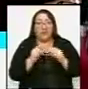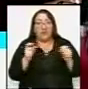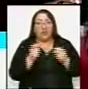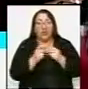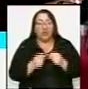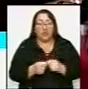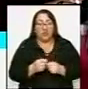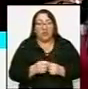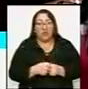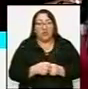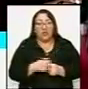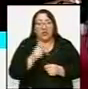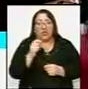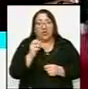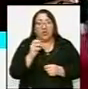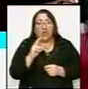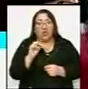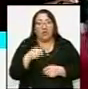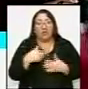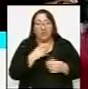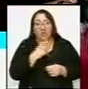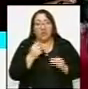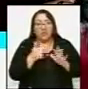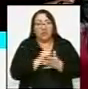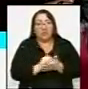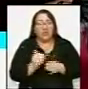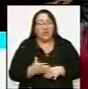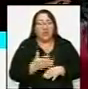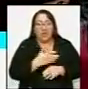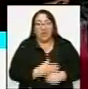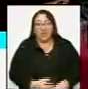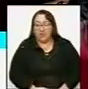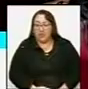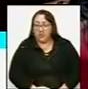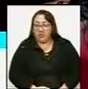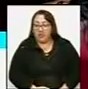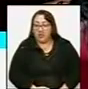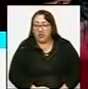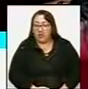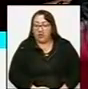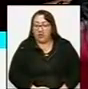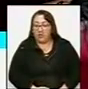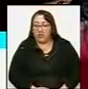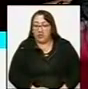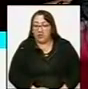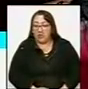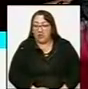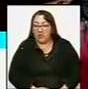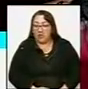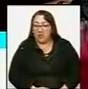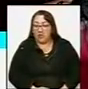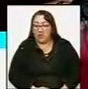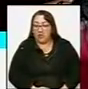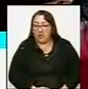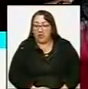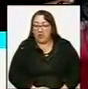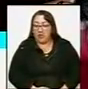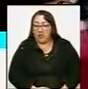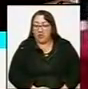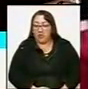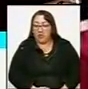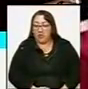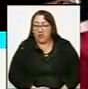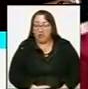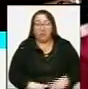congresista Miguel Ángel Torres puede ser 6 meses antes de la inscripción para un determinado proceso electoral, para que